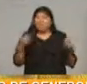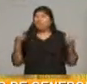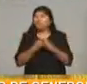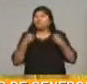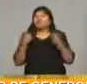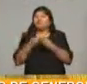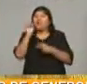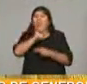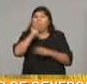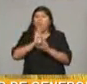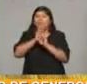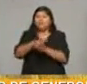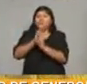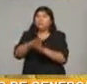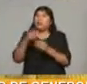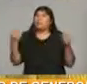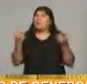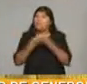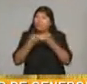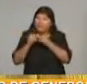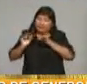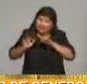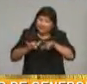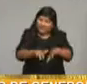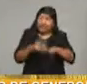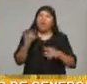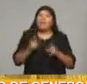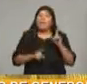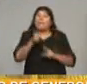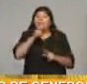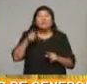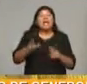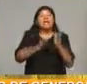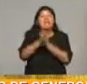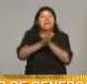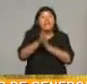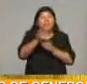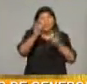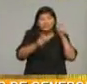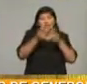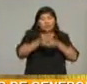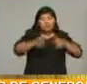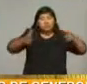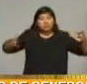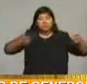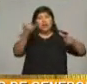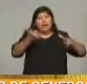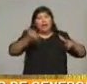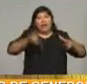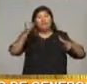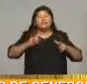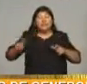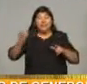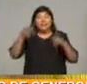población de san pedro es muy muy grande así que nos resultaba de mucha importancia además con la apertura de los centros